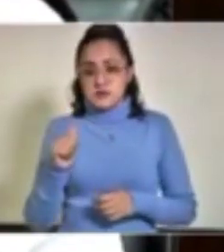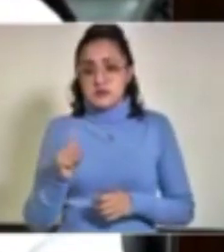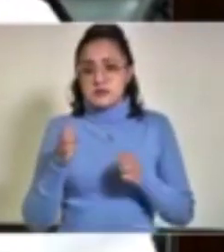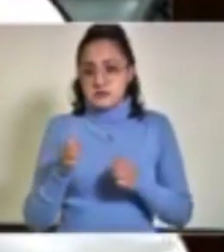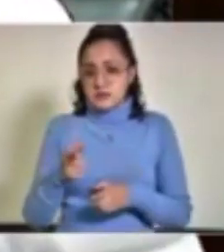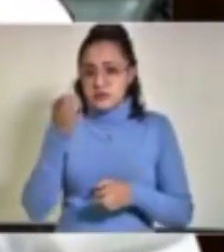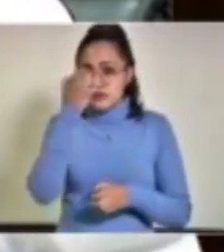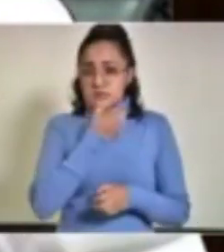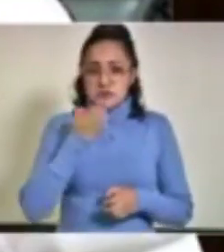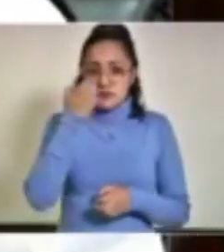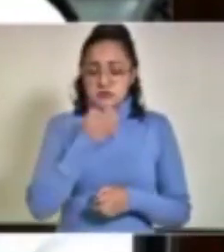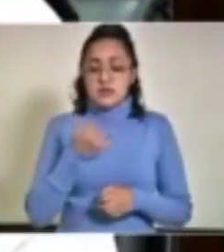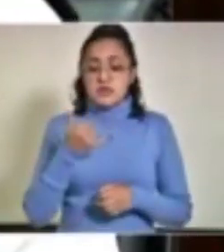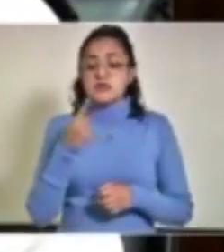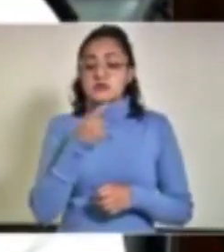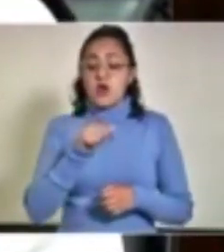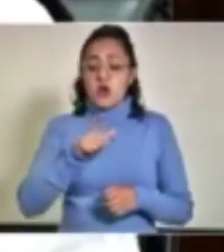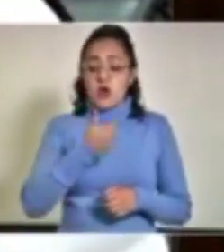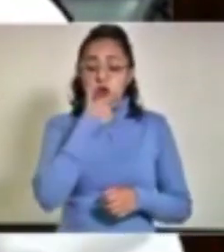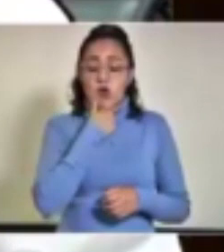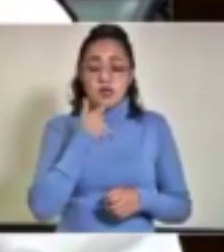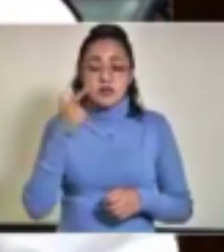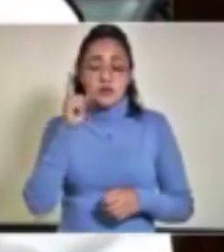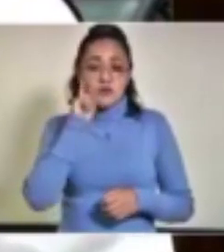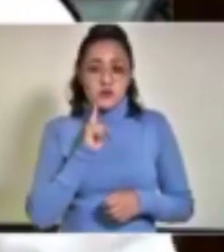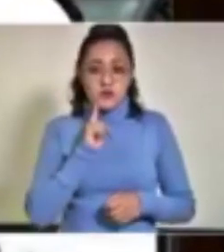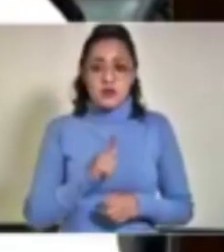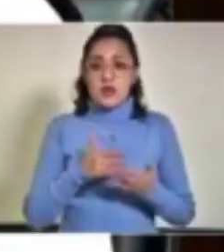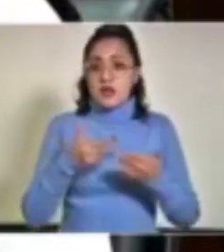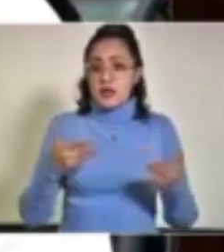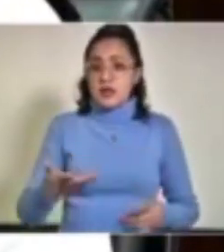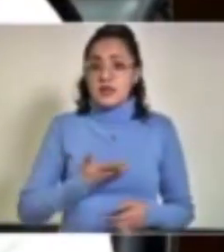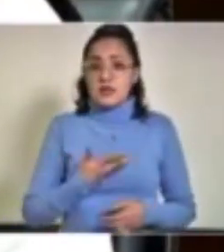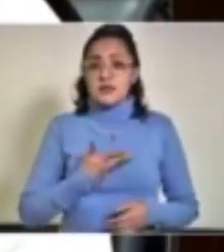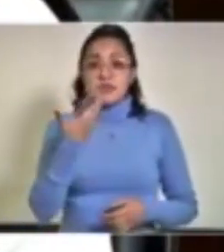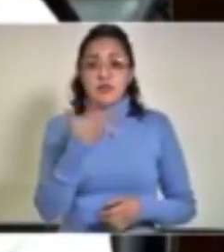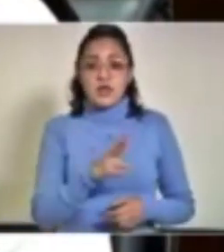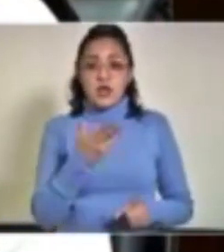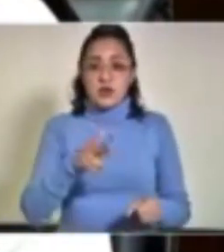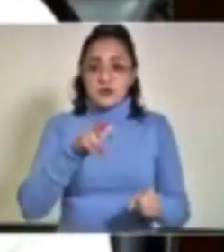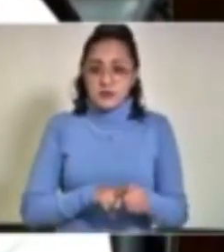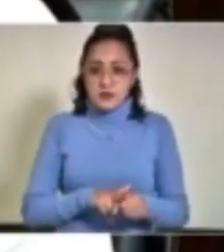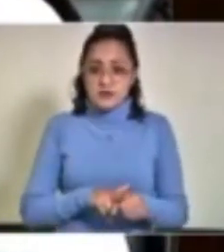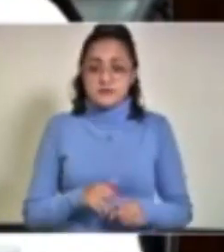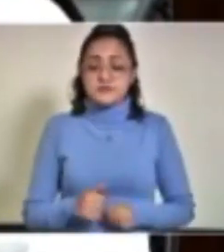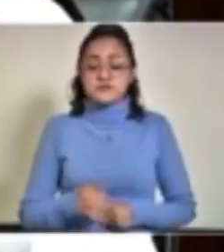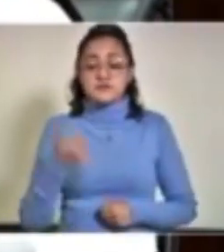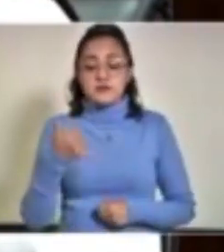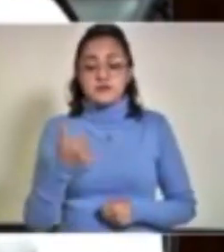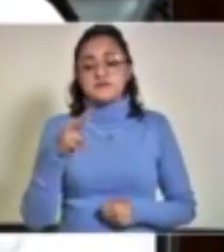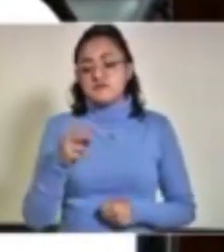siendo 111 hombres 7 mujeres actualmente tenemos 10 hospitalizados y